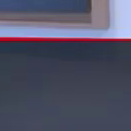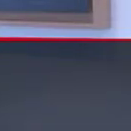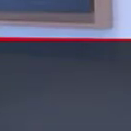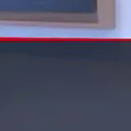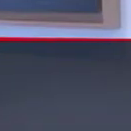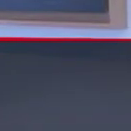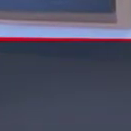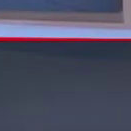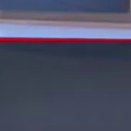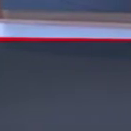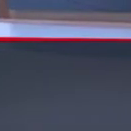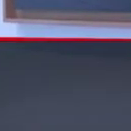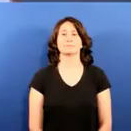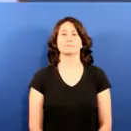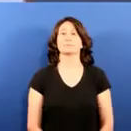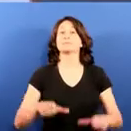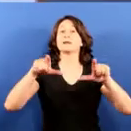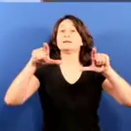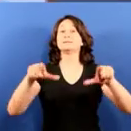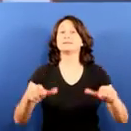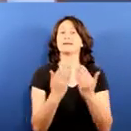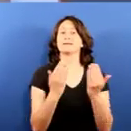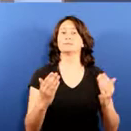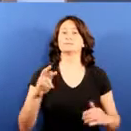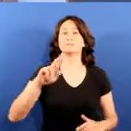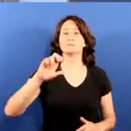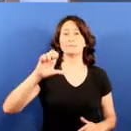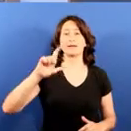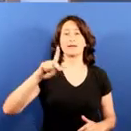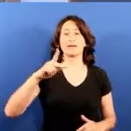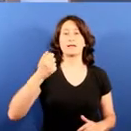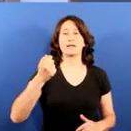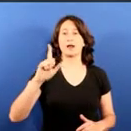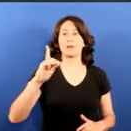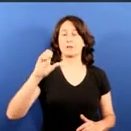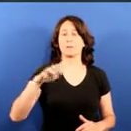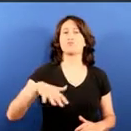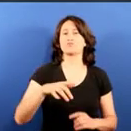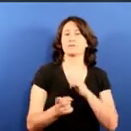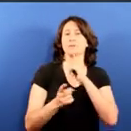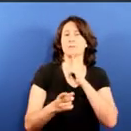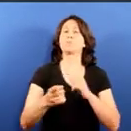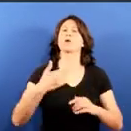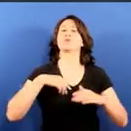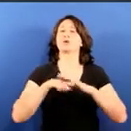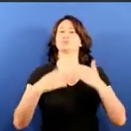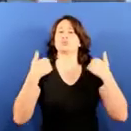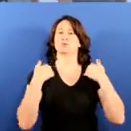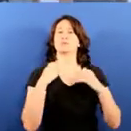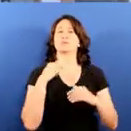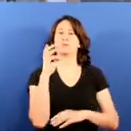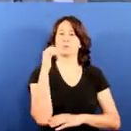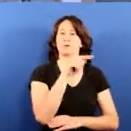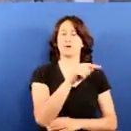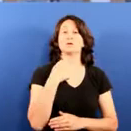La Sala Recalde y el Instituto Francés de Bilbao presentan conjuntamente la muestra El Invisible del artista visual Yo-Yo Gontier. La